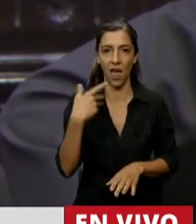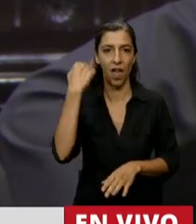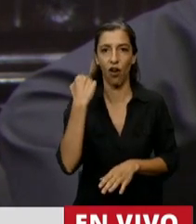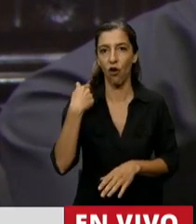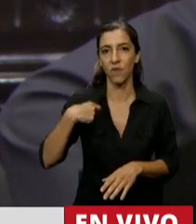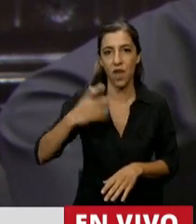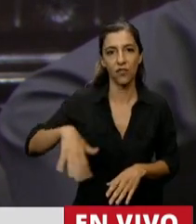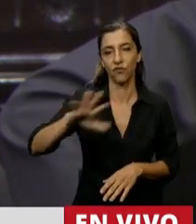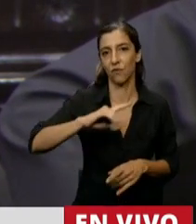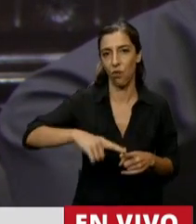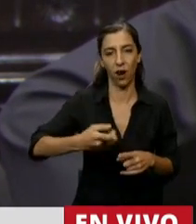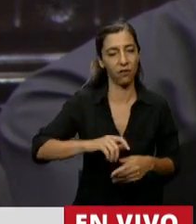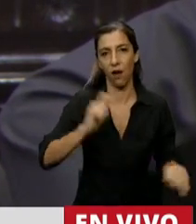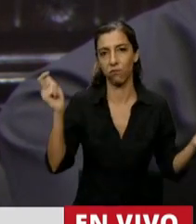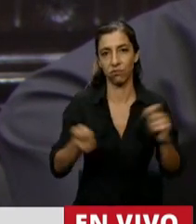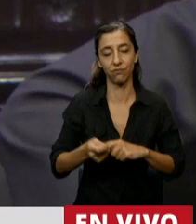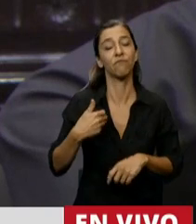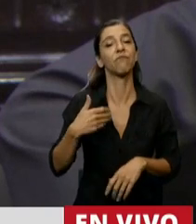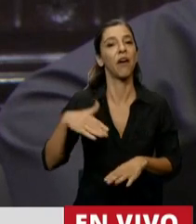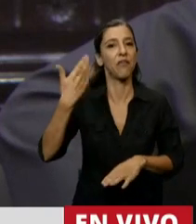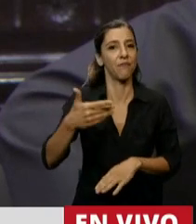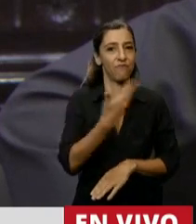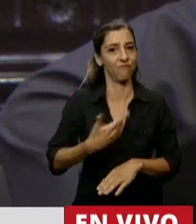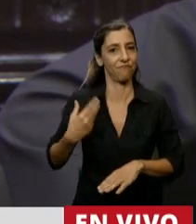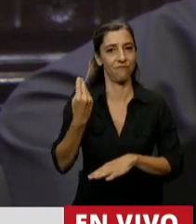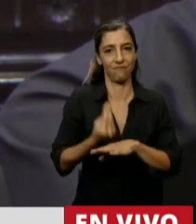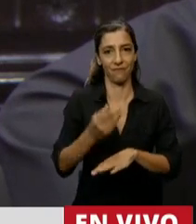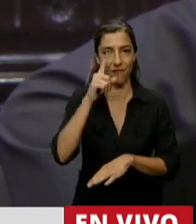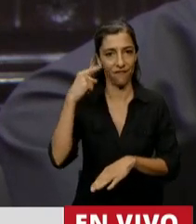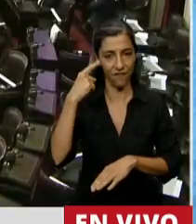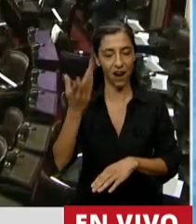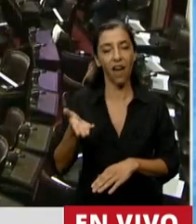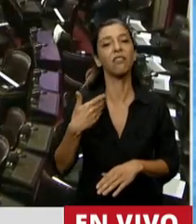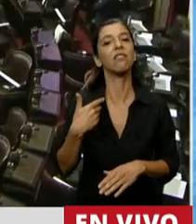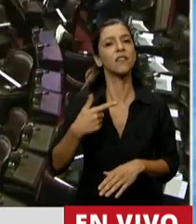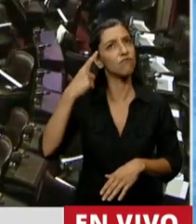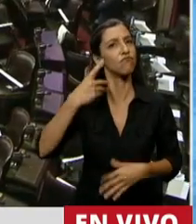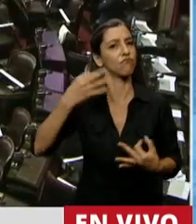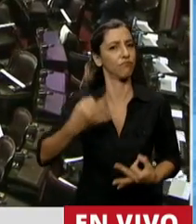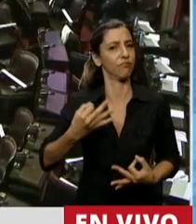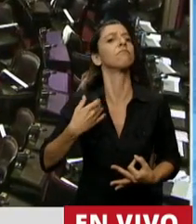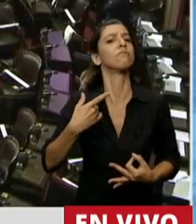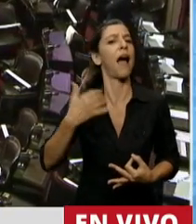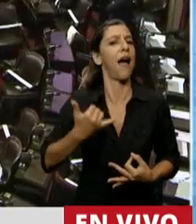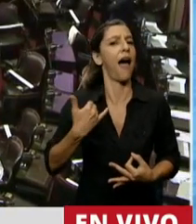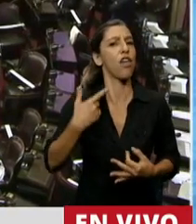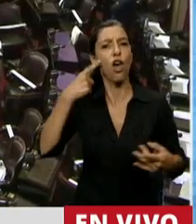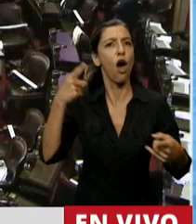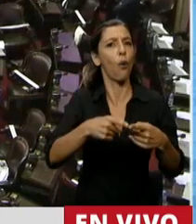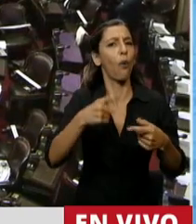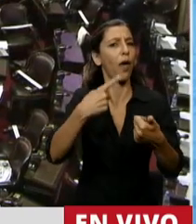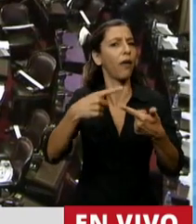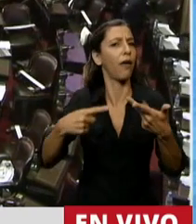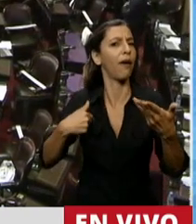Alberto Fernández con la convicción necesaria para llevar adelante ese cambio de rumbo, con una serie de objetivos, como